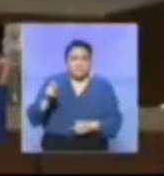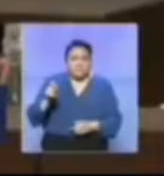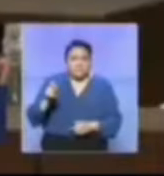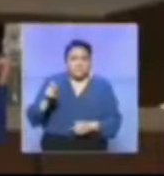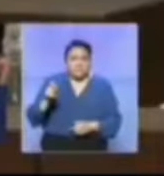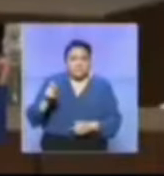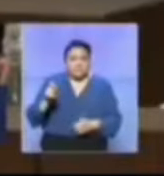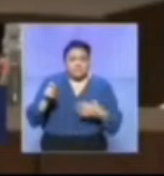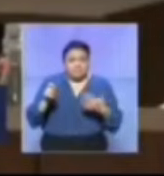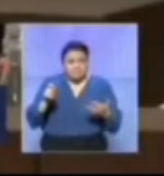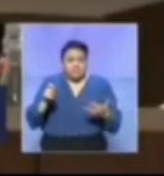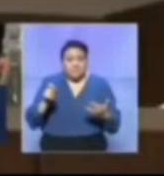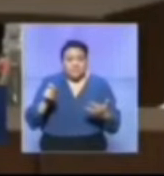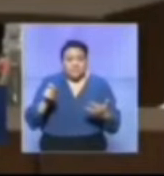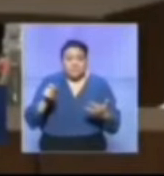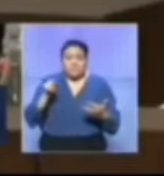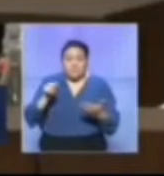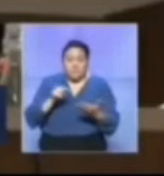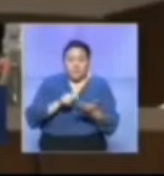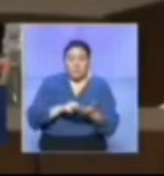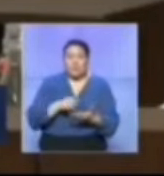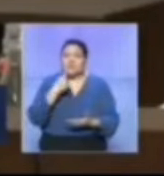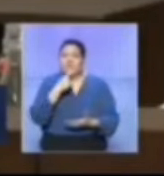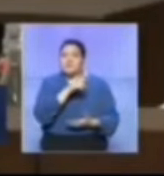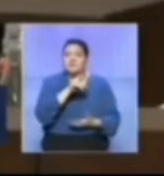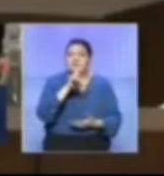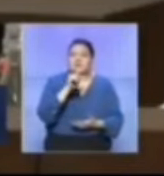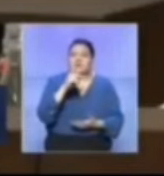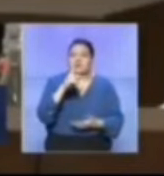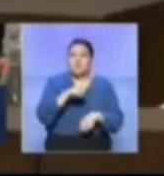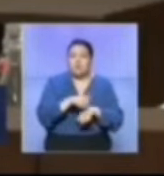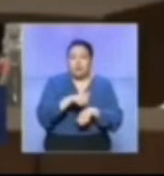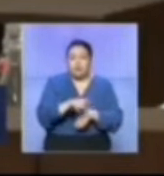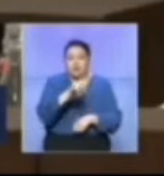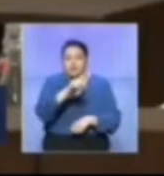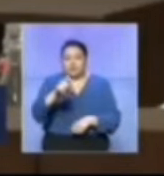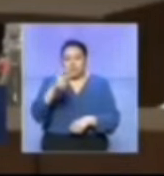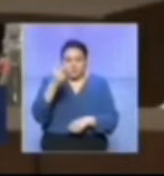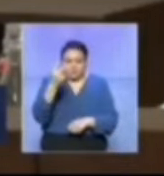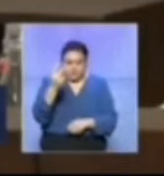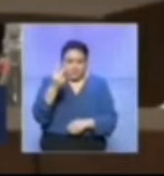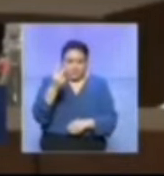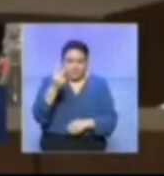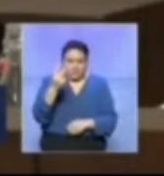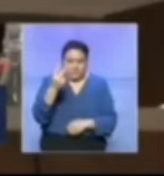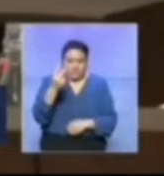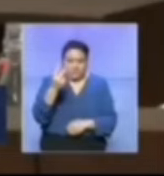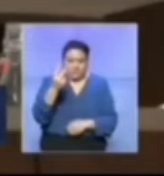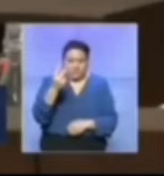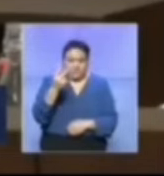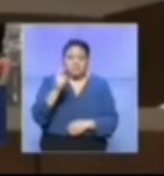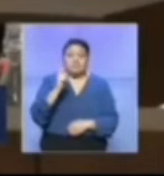fuero. En el recurso de apelación 102, tratándose de